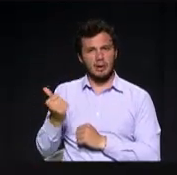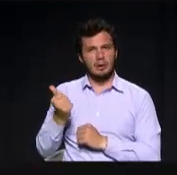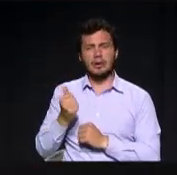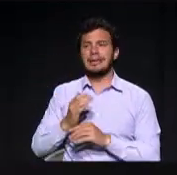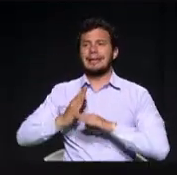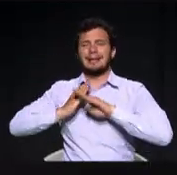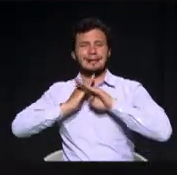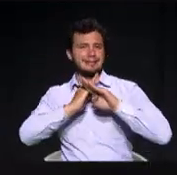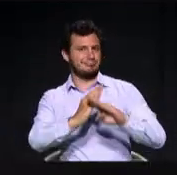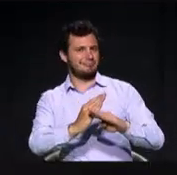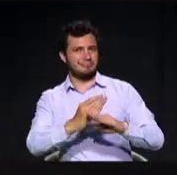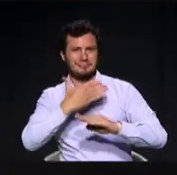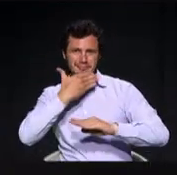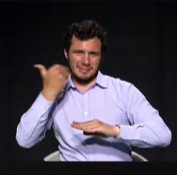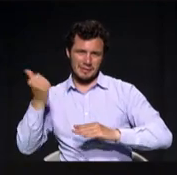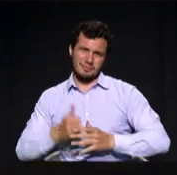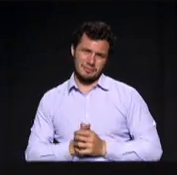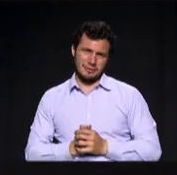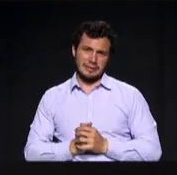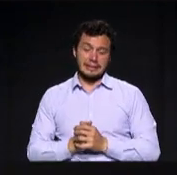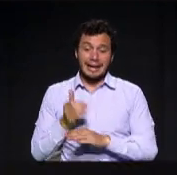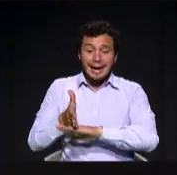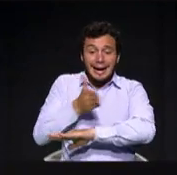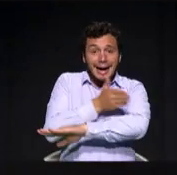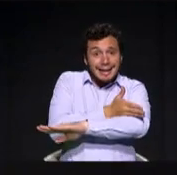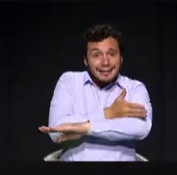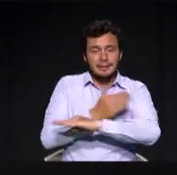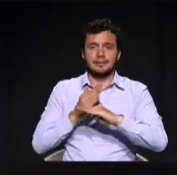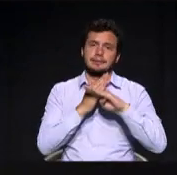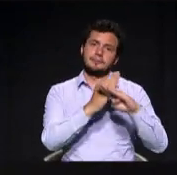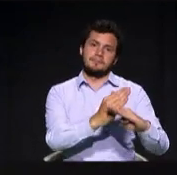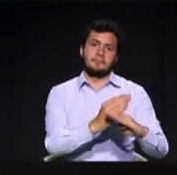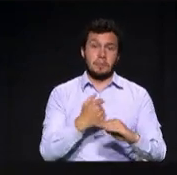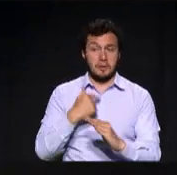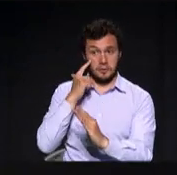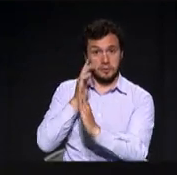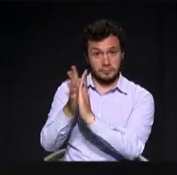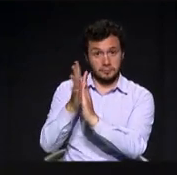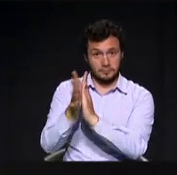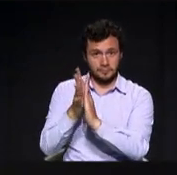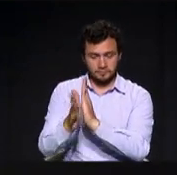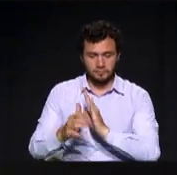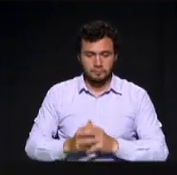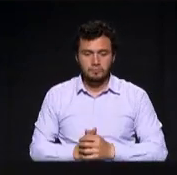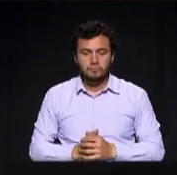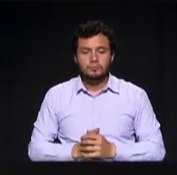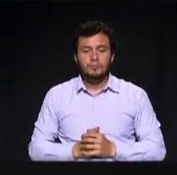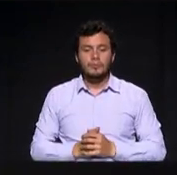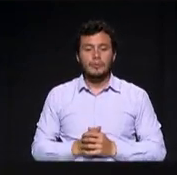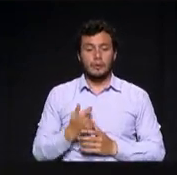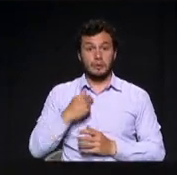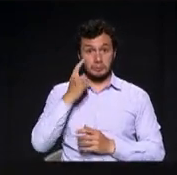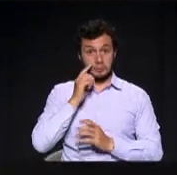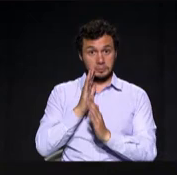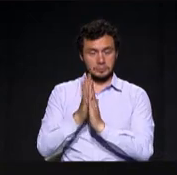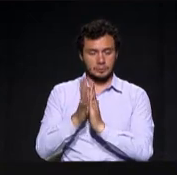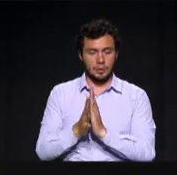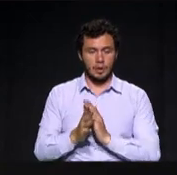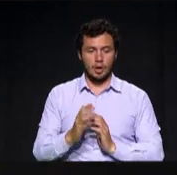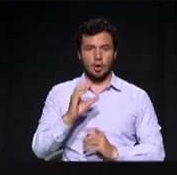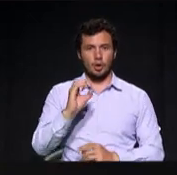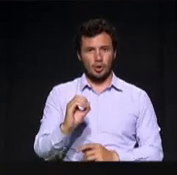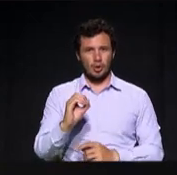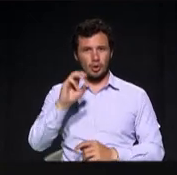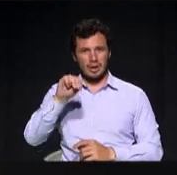dato medellín tiene un árbol para 8 personas la organización mundial de la salud plantea que es de